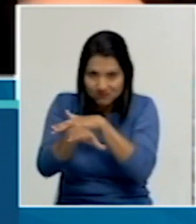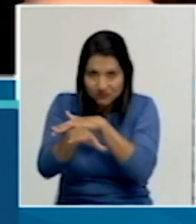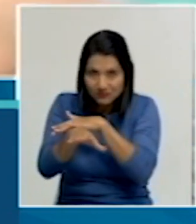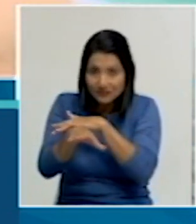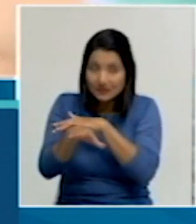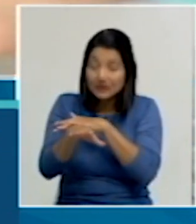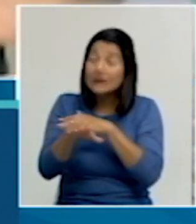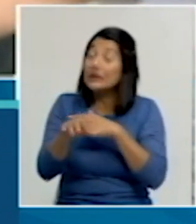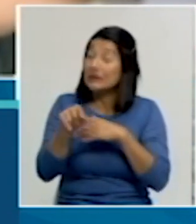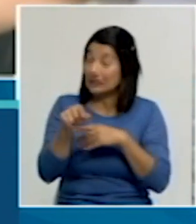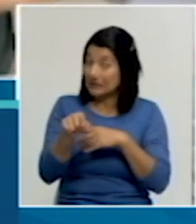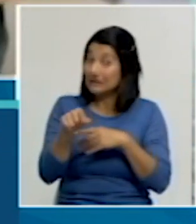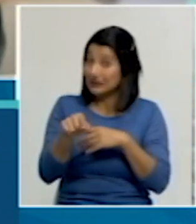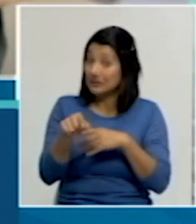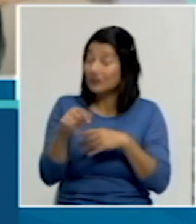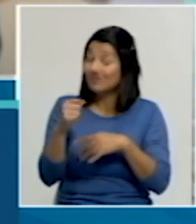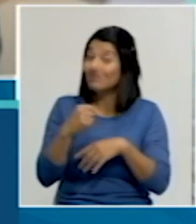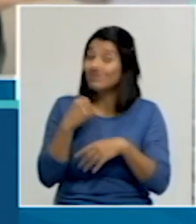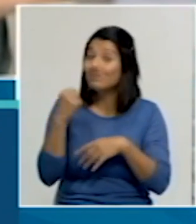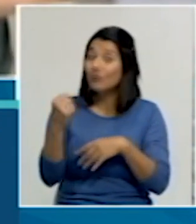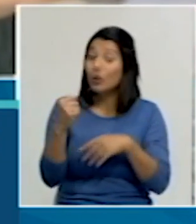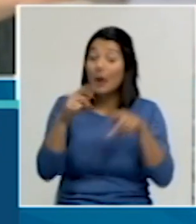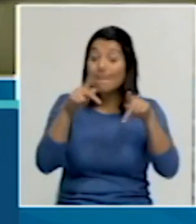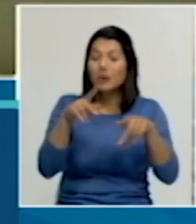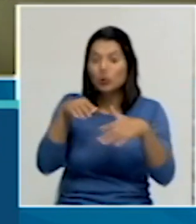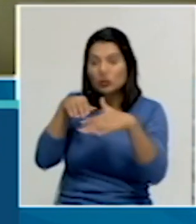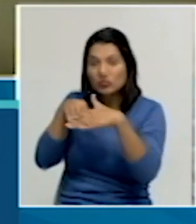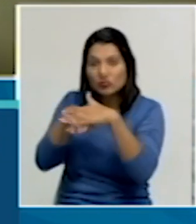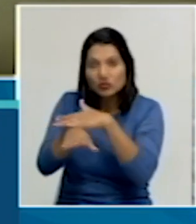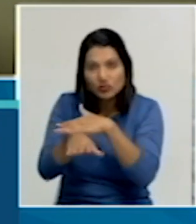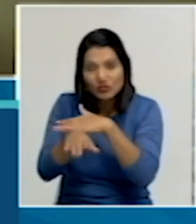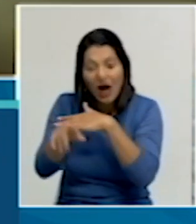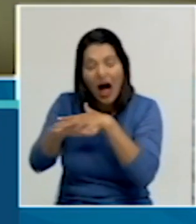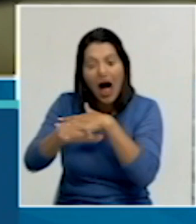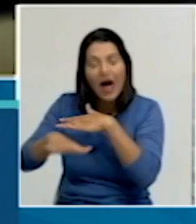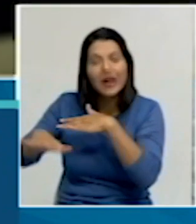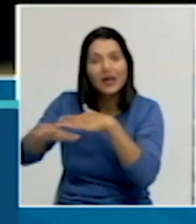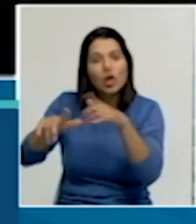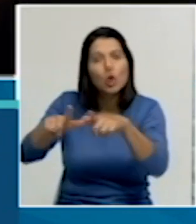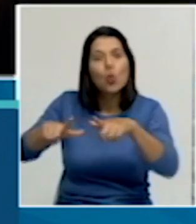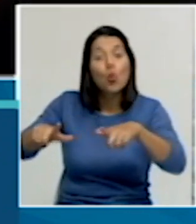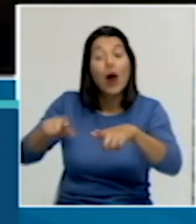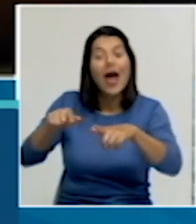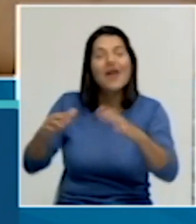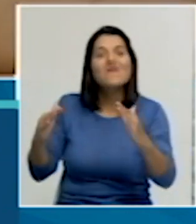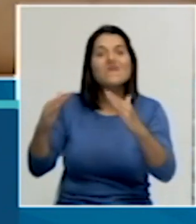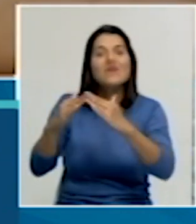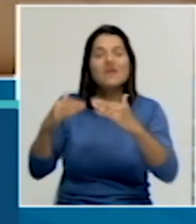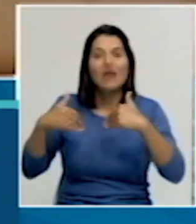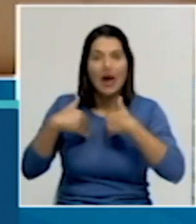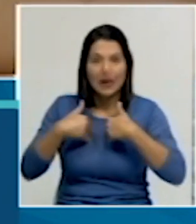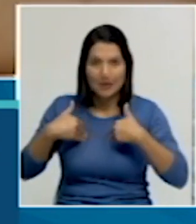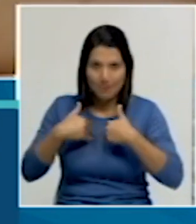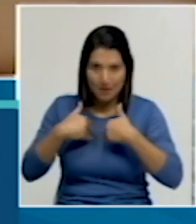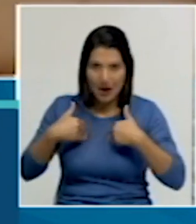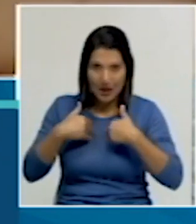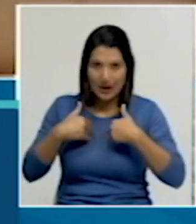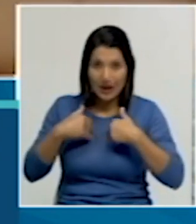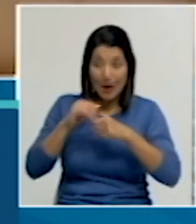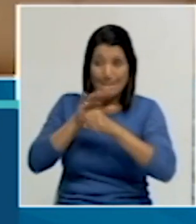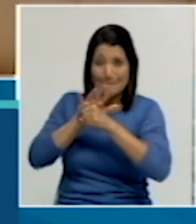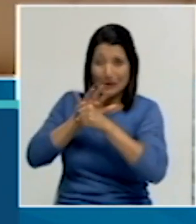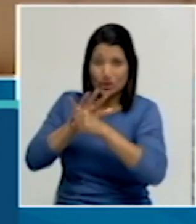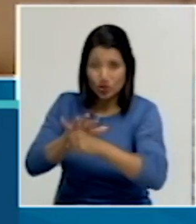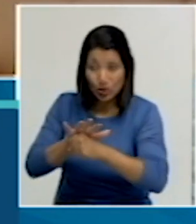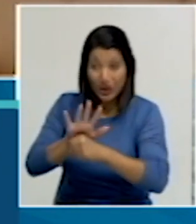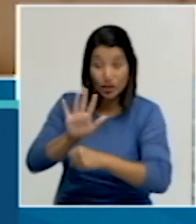fuerte, invade el hábitat de los animales, hace presión sobre sus